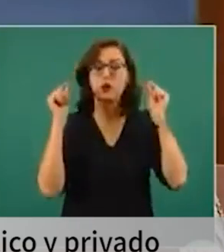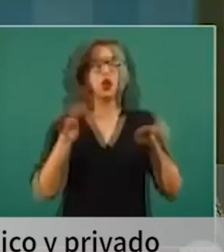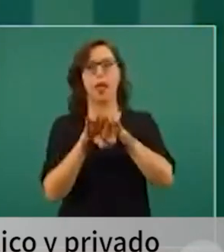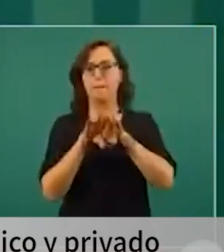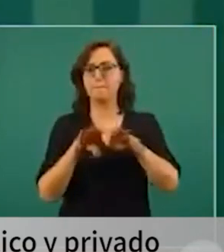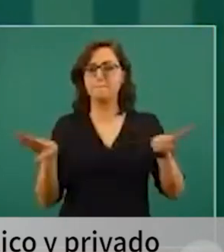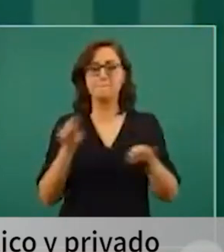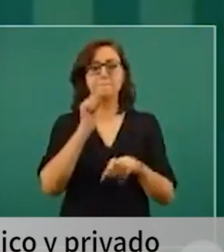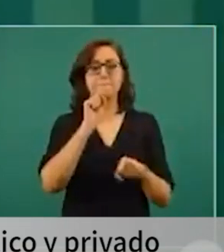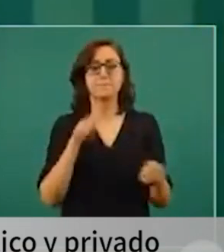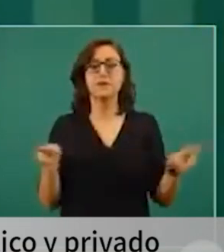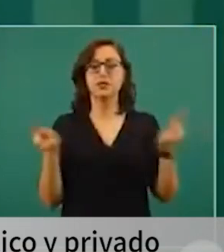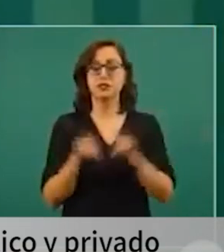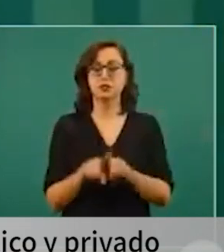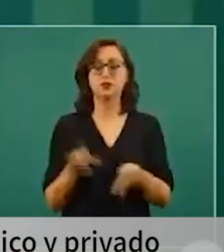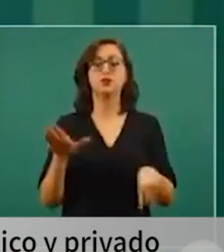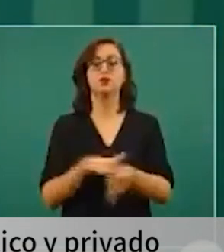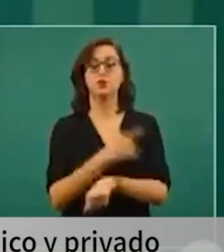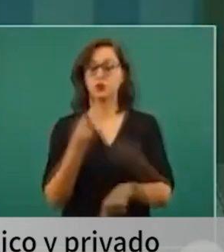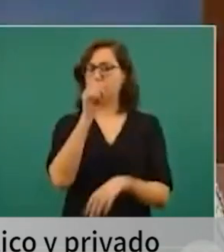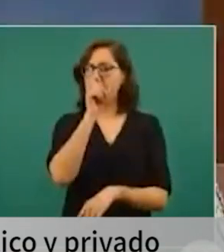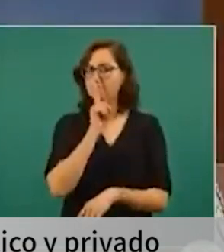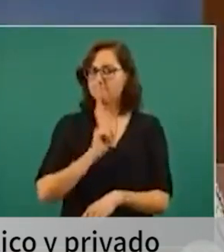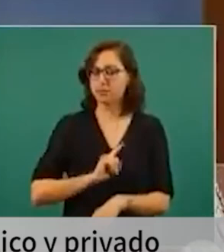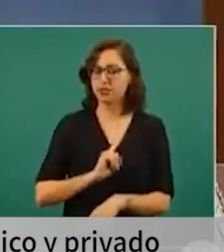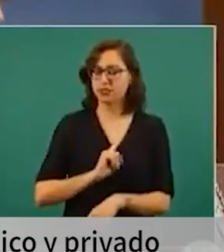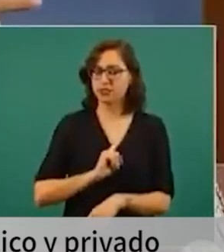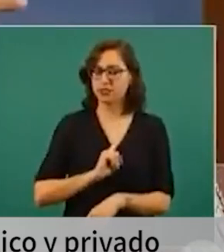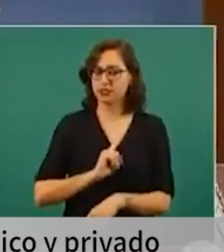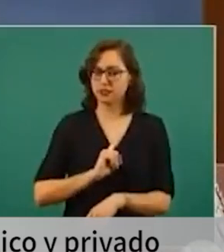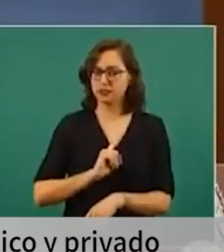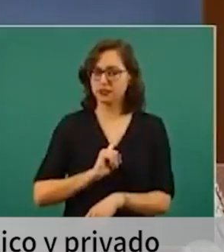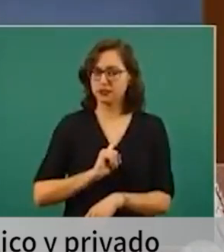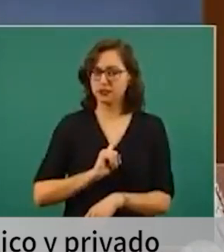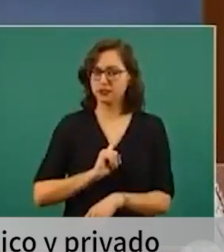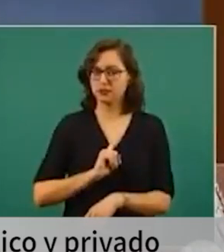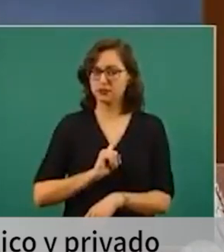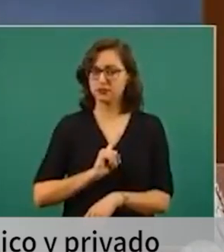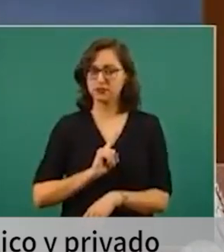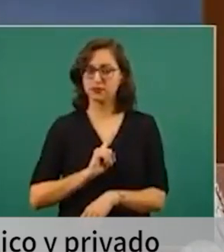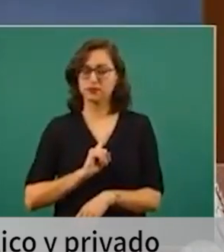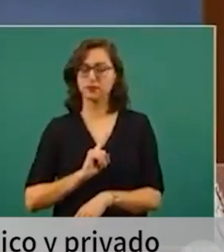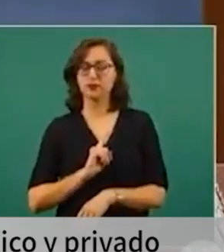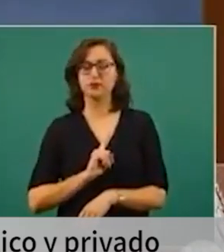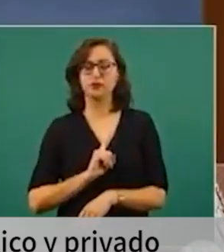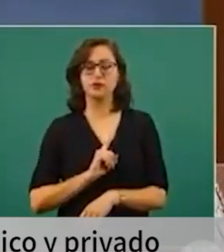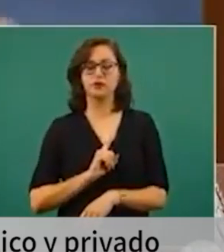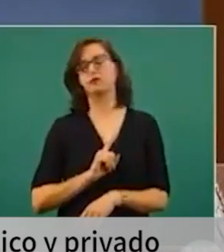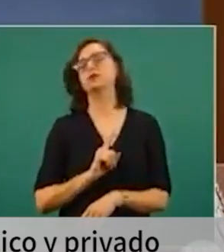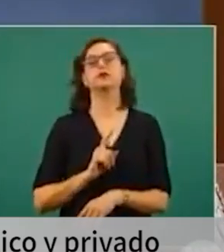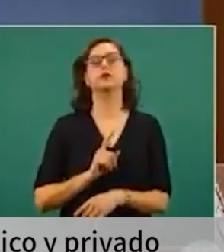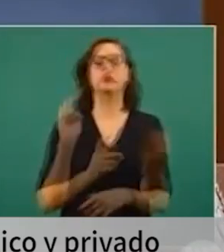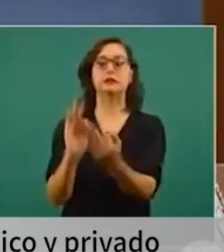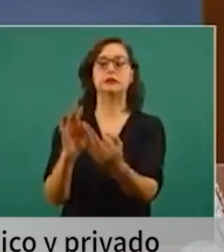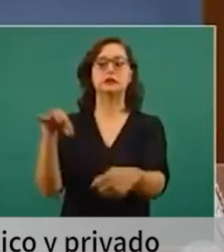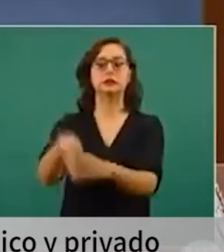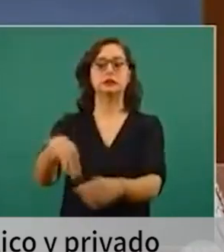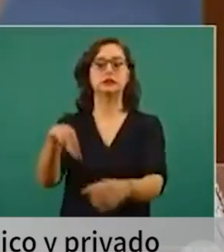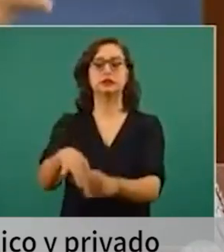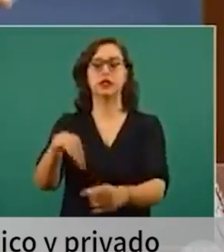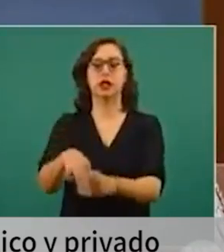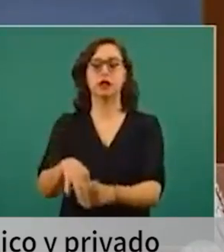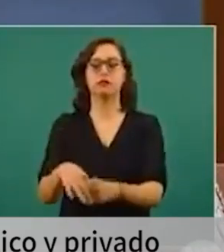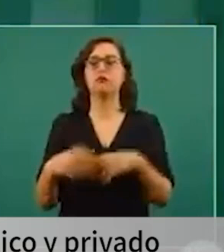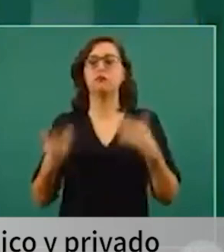porque es mucha la manipulación siendo este campaña para